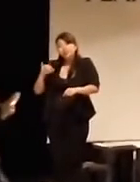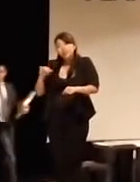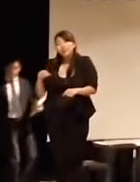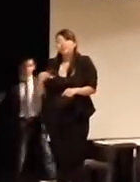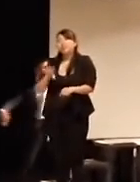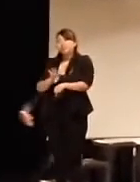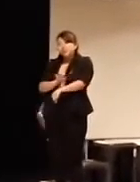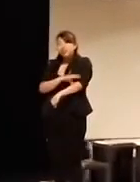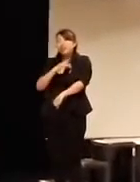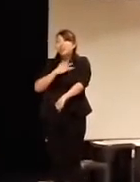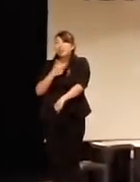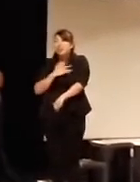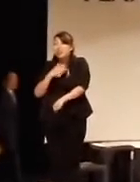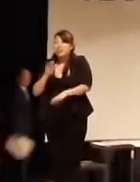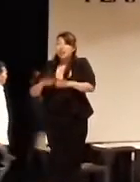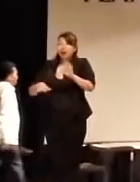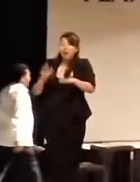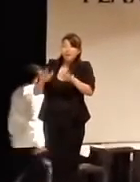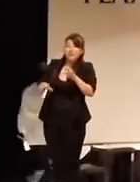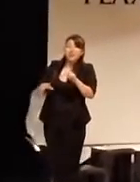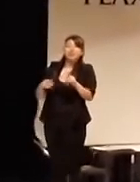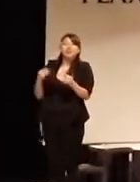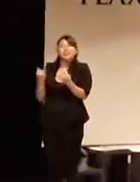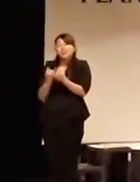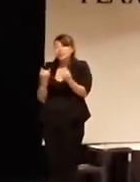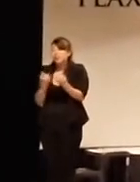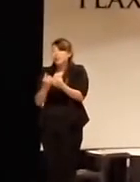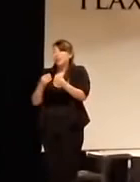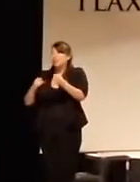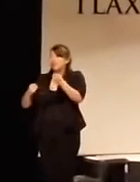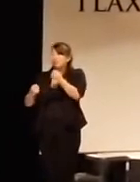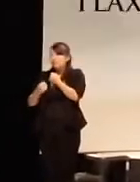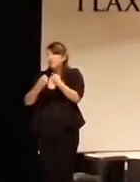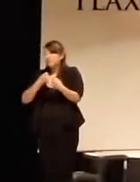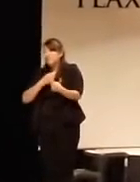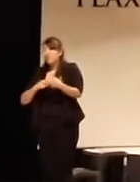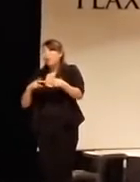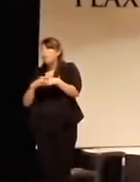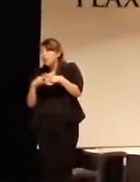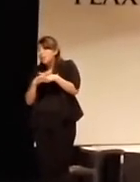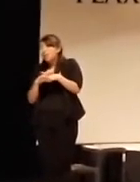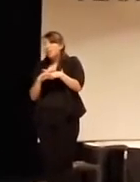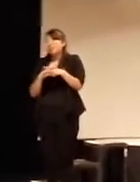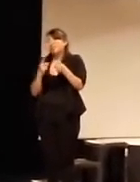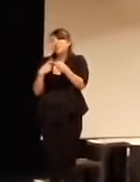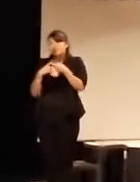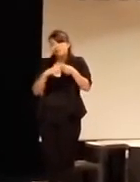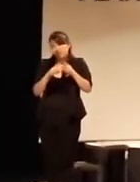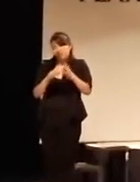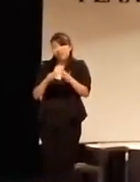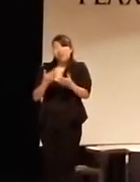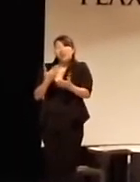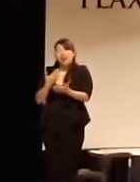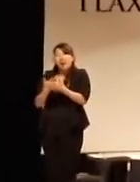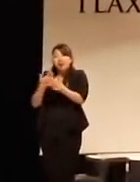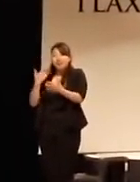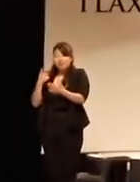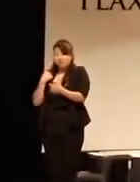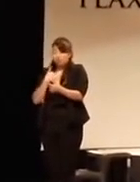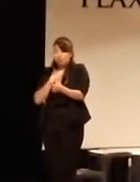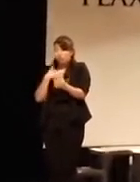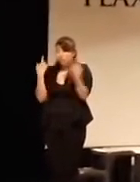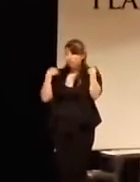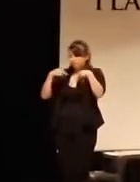condiciones de violencia que rodean el espacio escolar. Antes de poder enseñar emociones, se olvidó que la